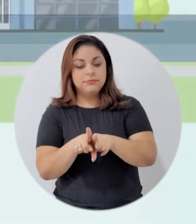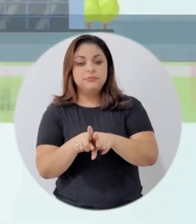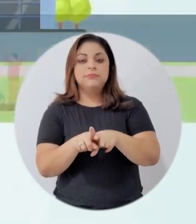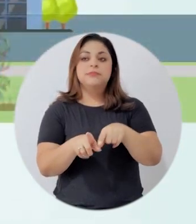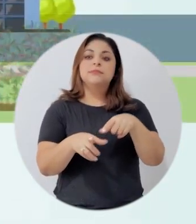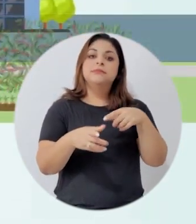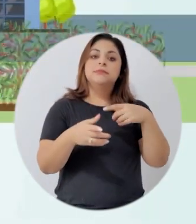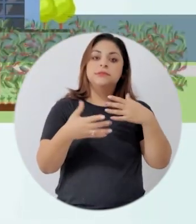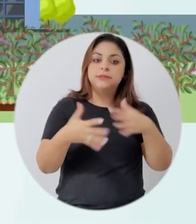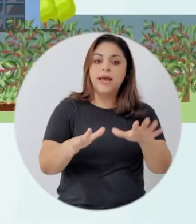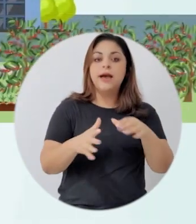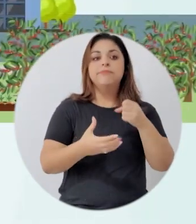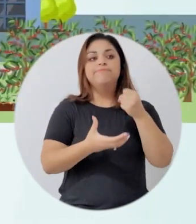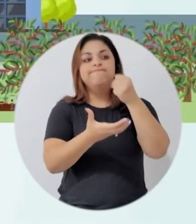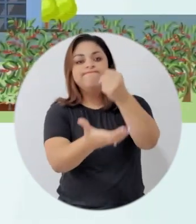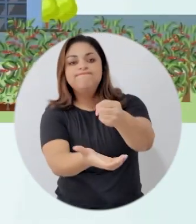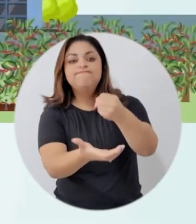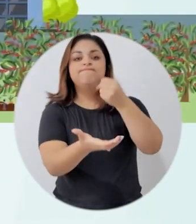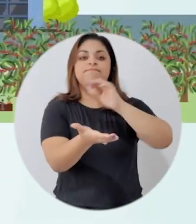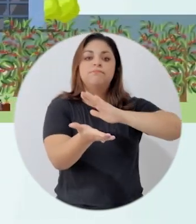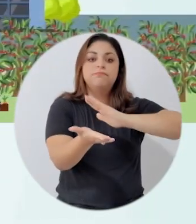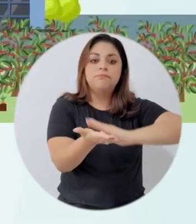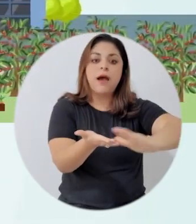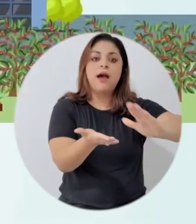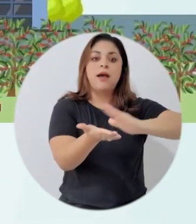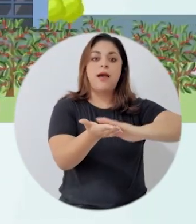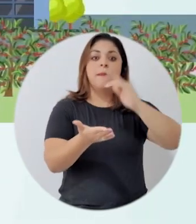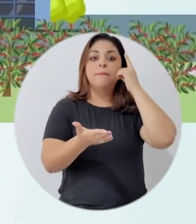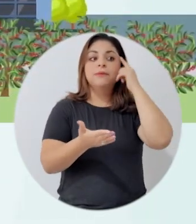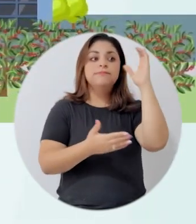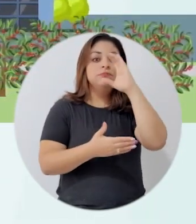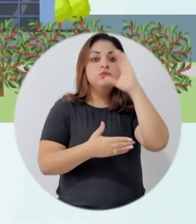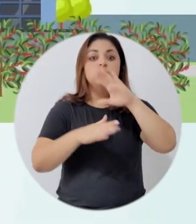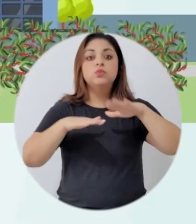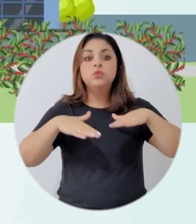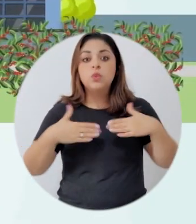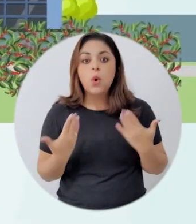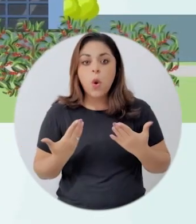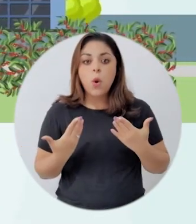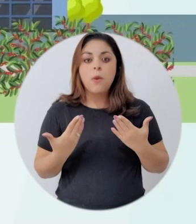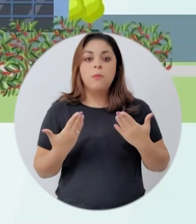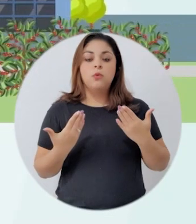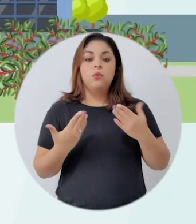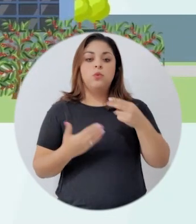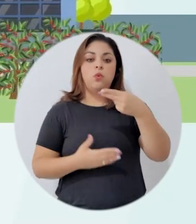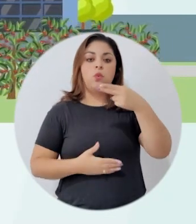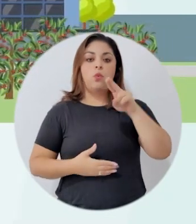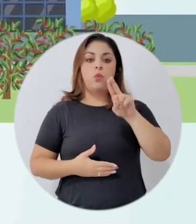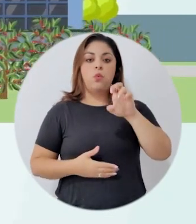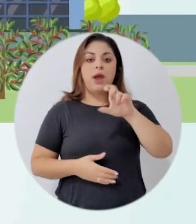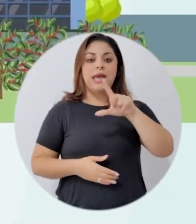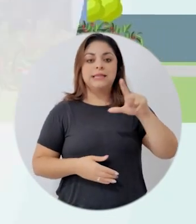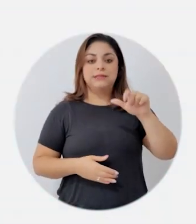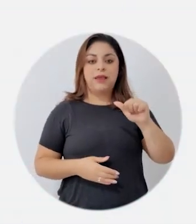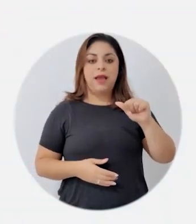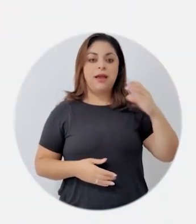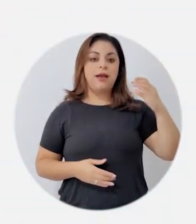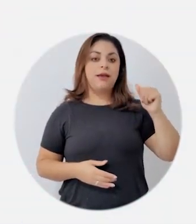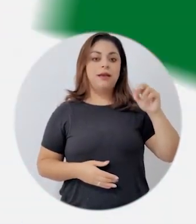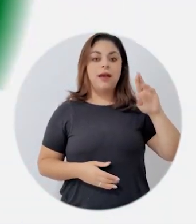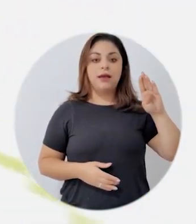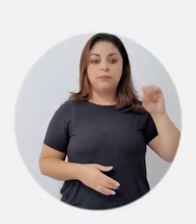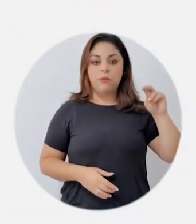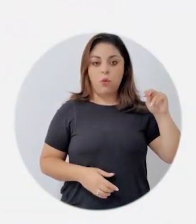metodologías para poder calcular la huella de carbono. Por ejemplo, en nuestra organización tuvimos la experiencia